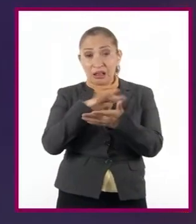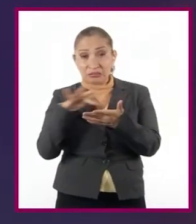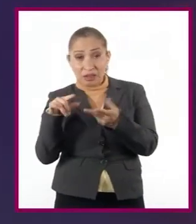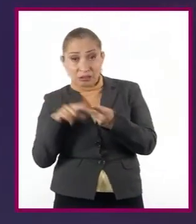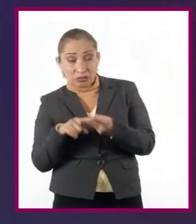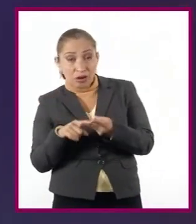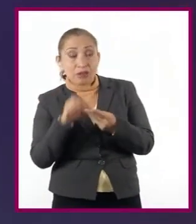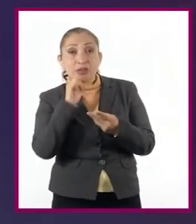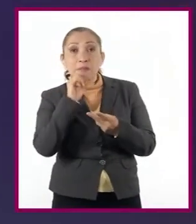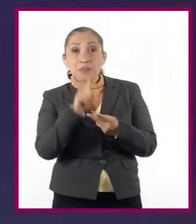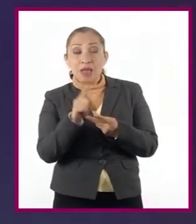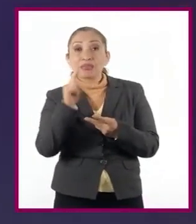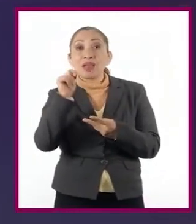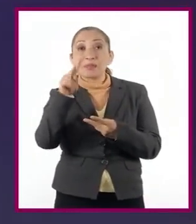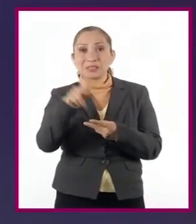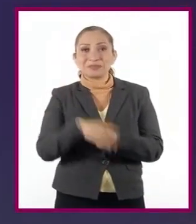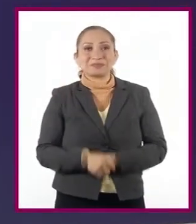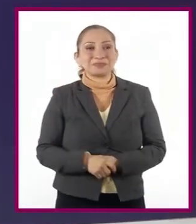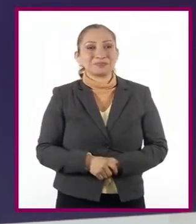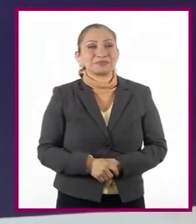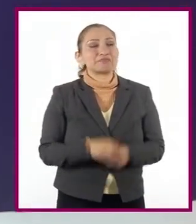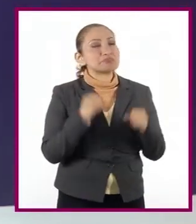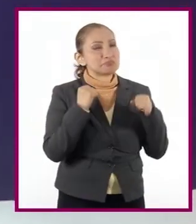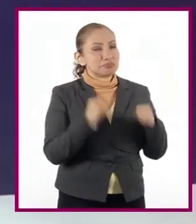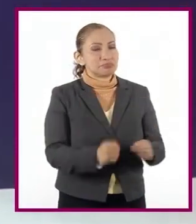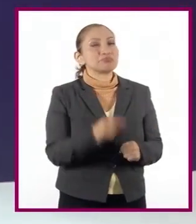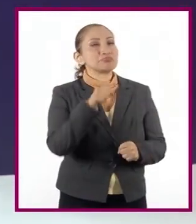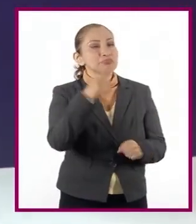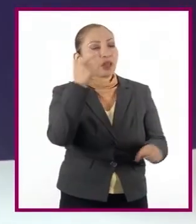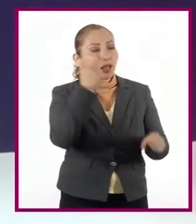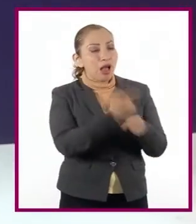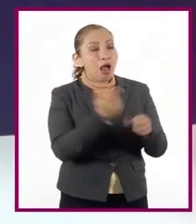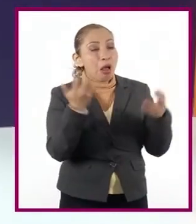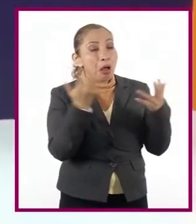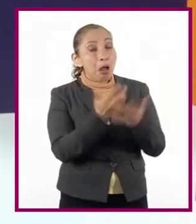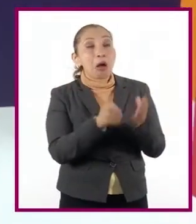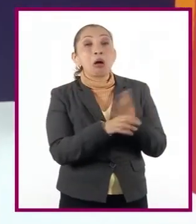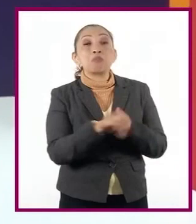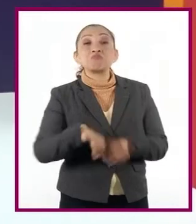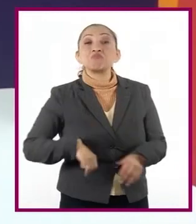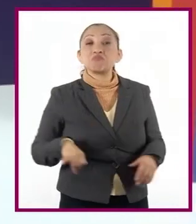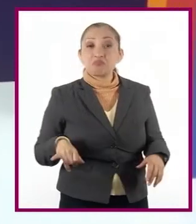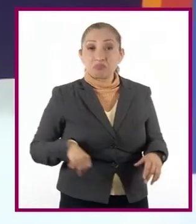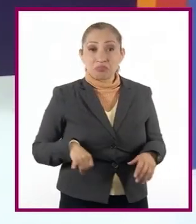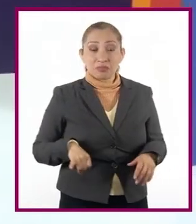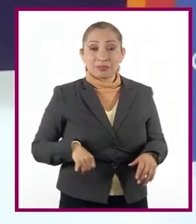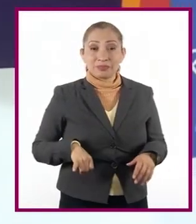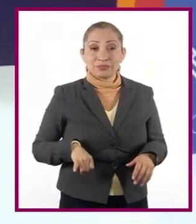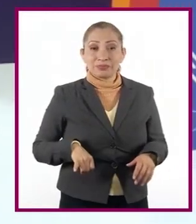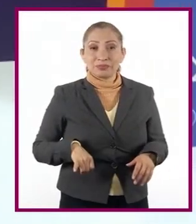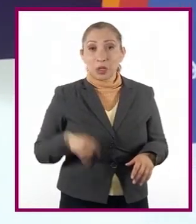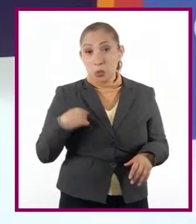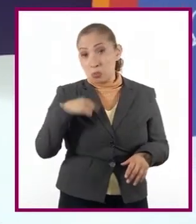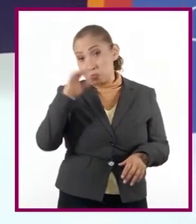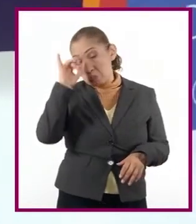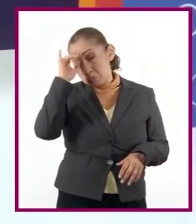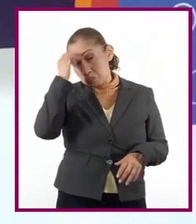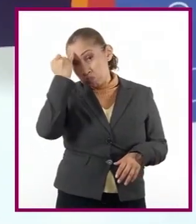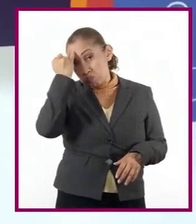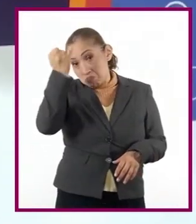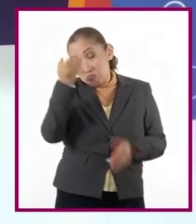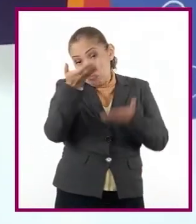literatura y hasta en la televisión. Seguramente descubriremos cosas muy interesantes. Les proponemos